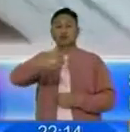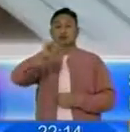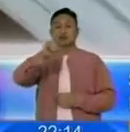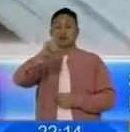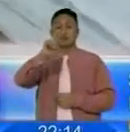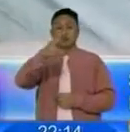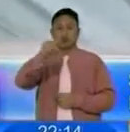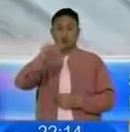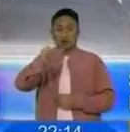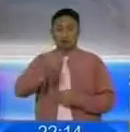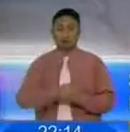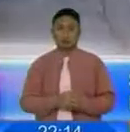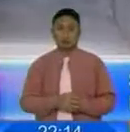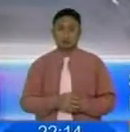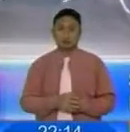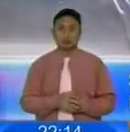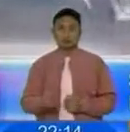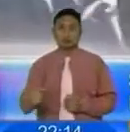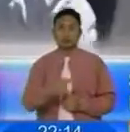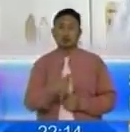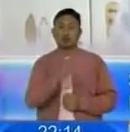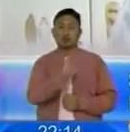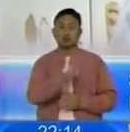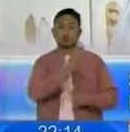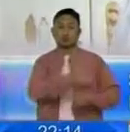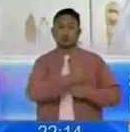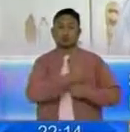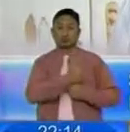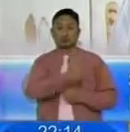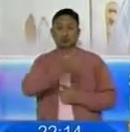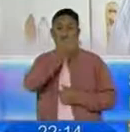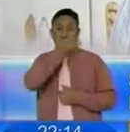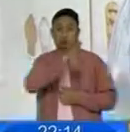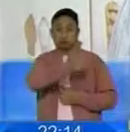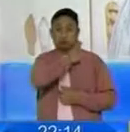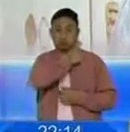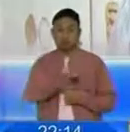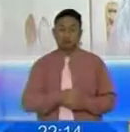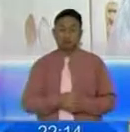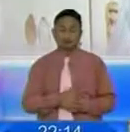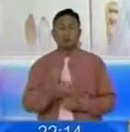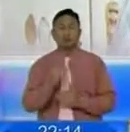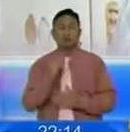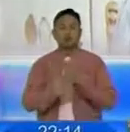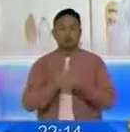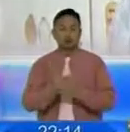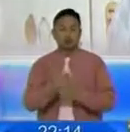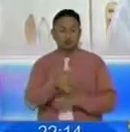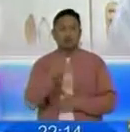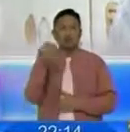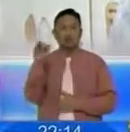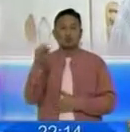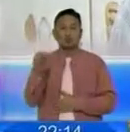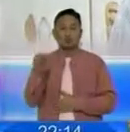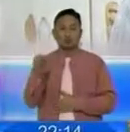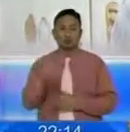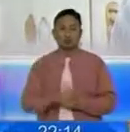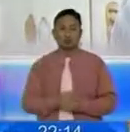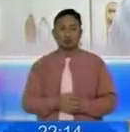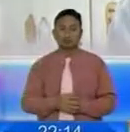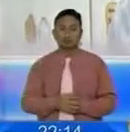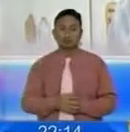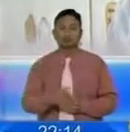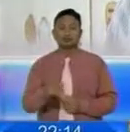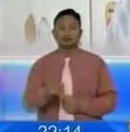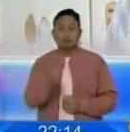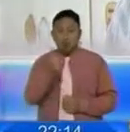la Fiscalía de Colombia sobre el secuestro del activista. Dentro del proceso hubo documentos en los que con